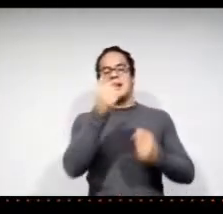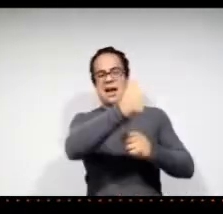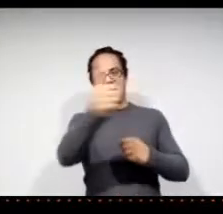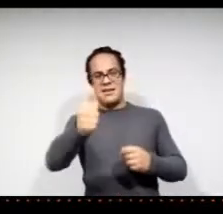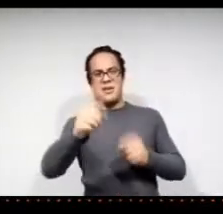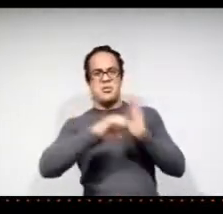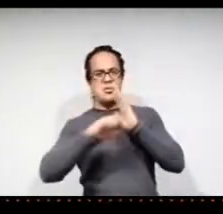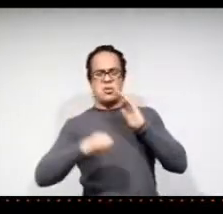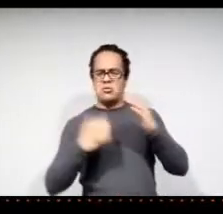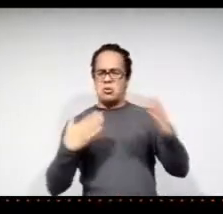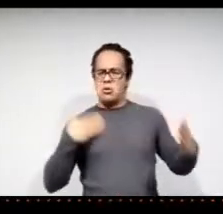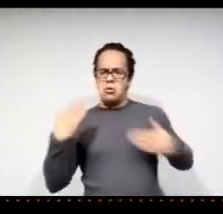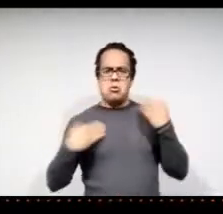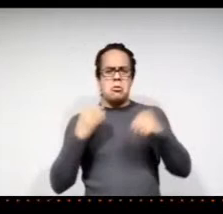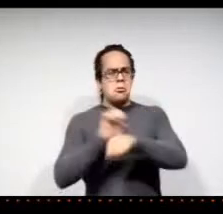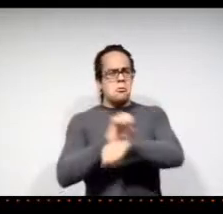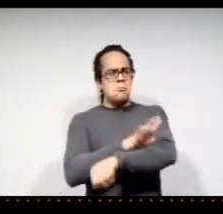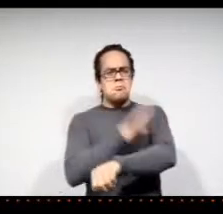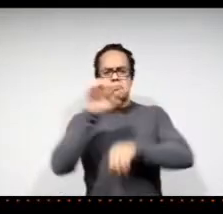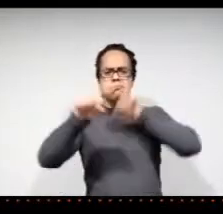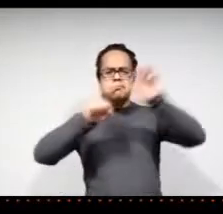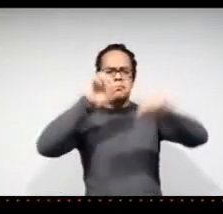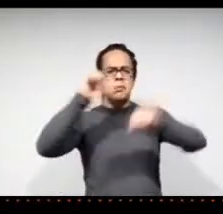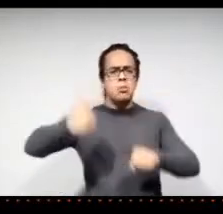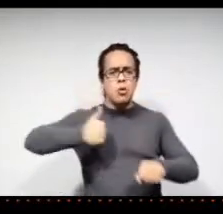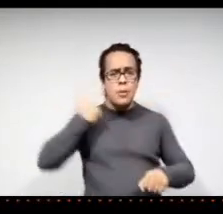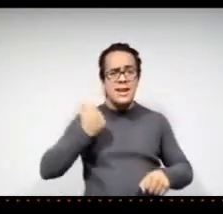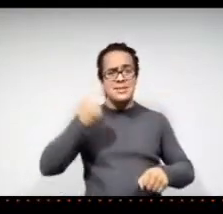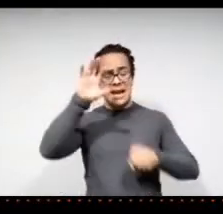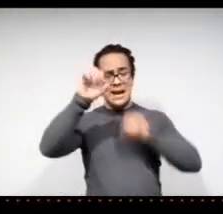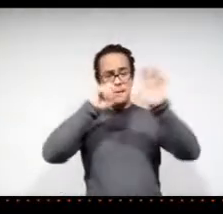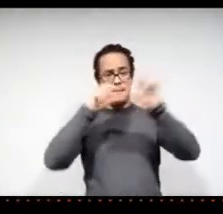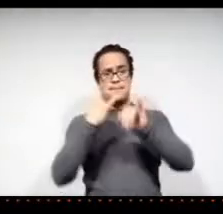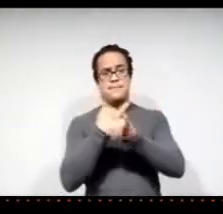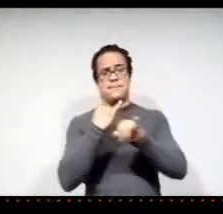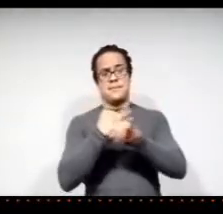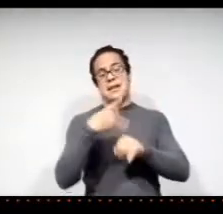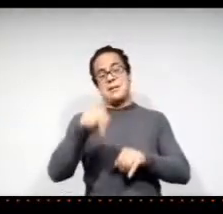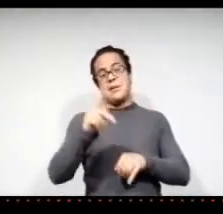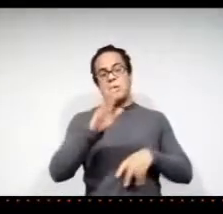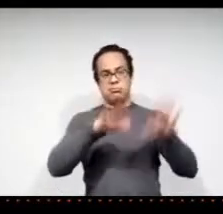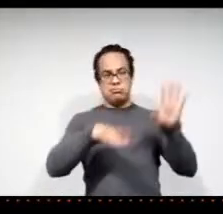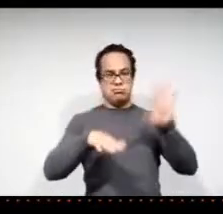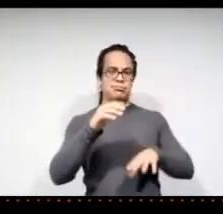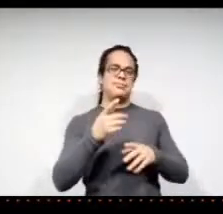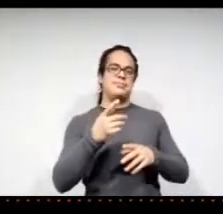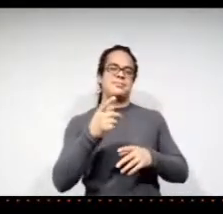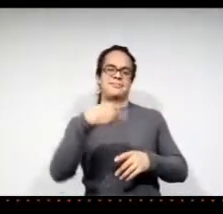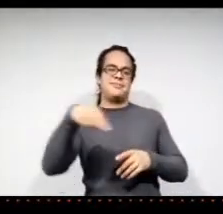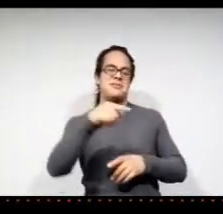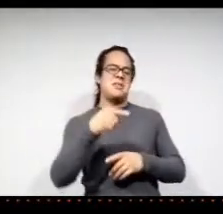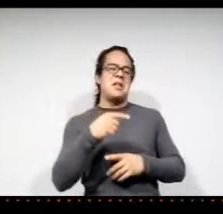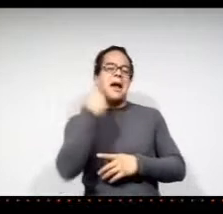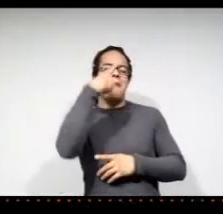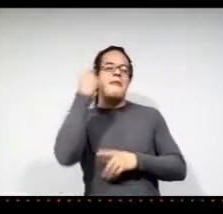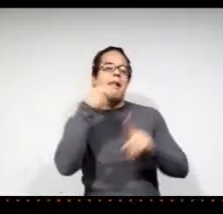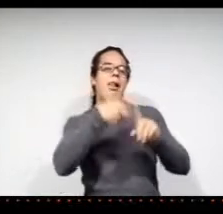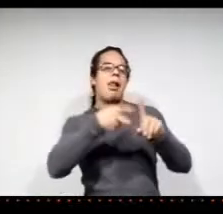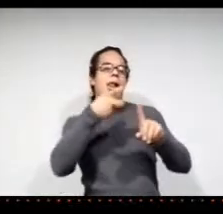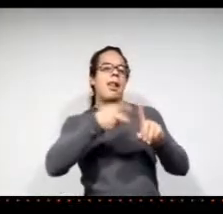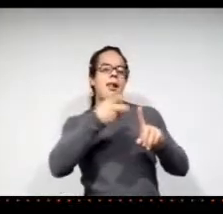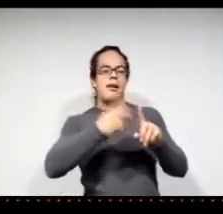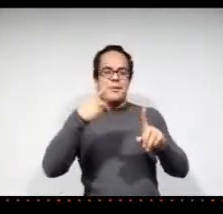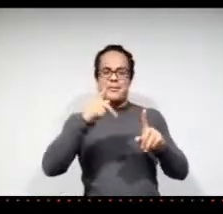experiencia, es muy difícil, es decir, es muy fácil criticar, pero es muy difícil internalizar